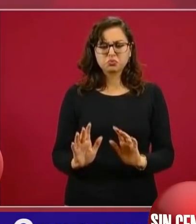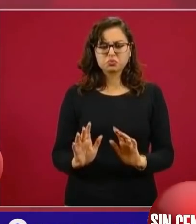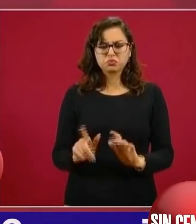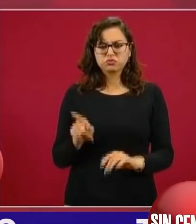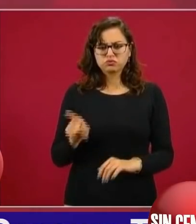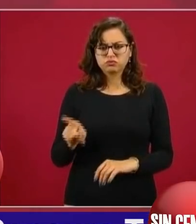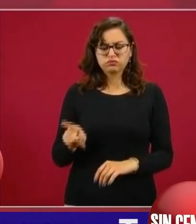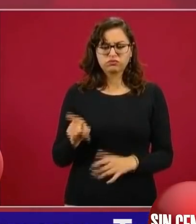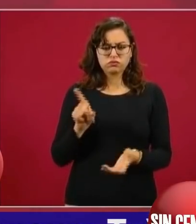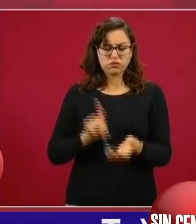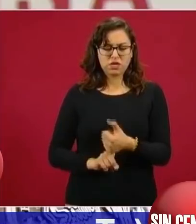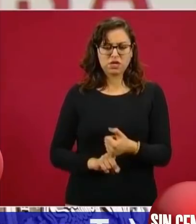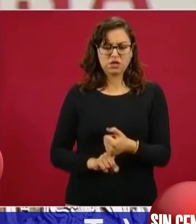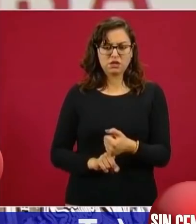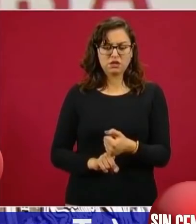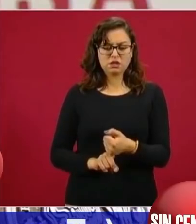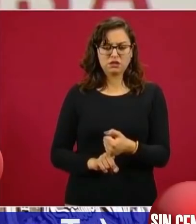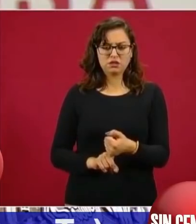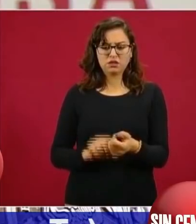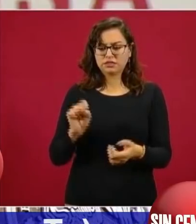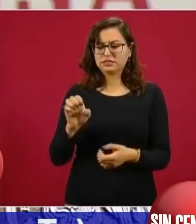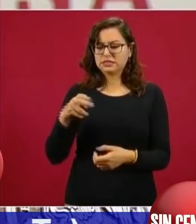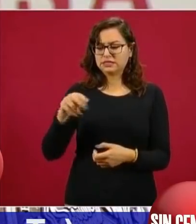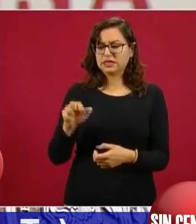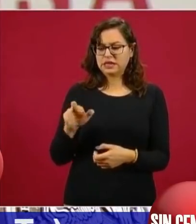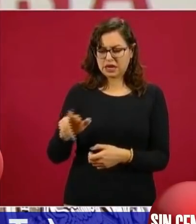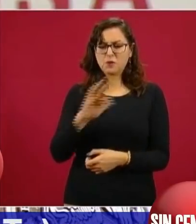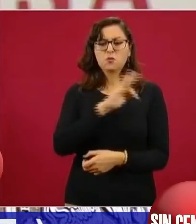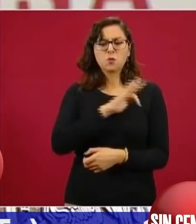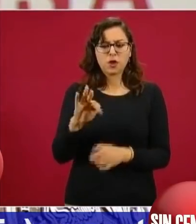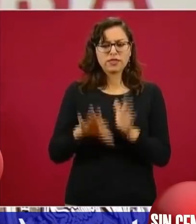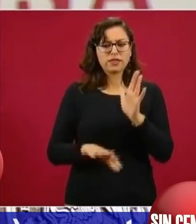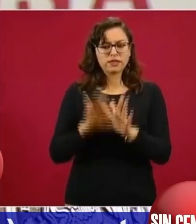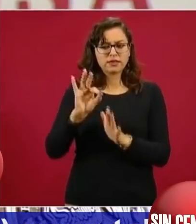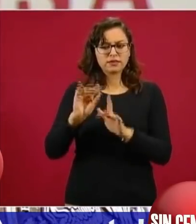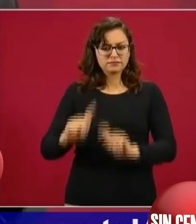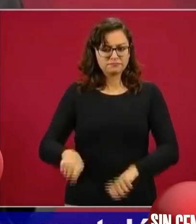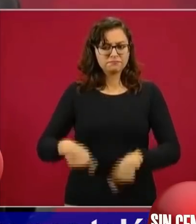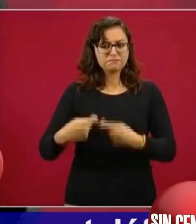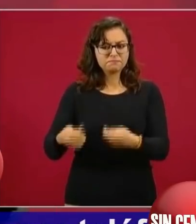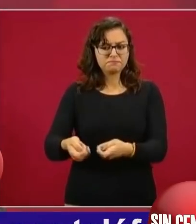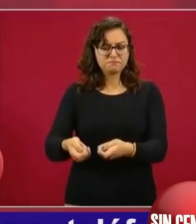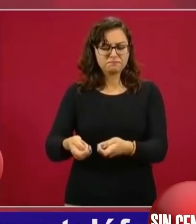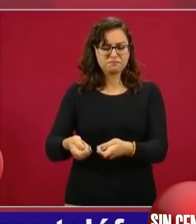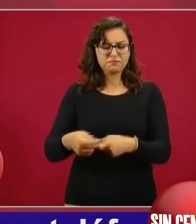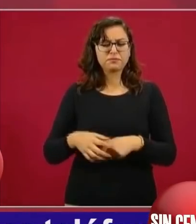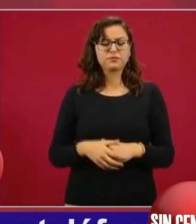la Secretaría de Energía. Claro que